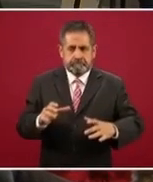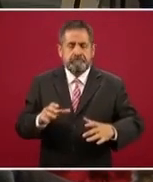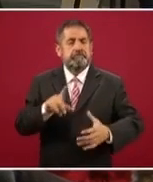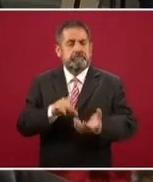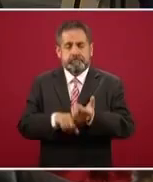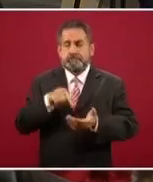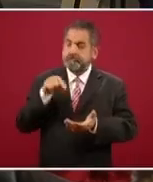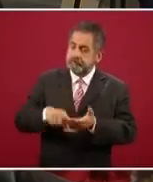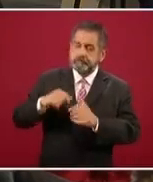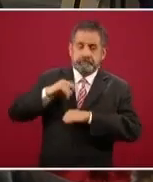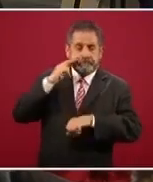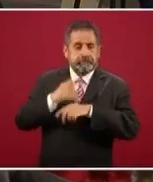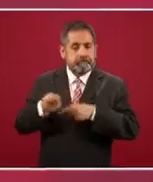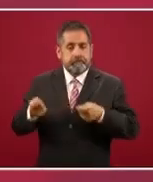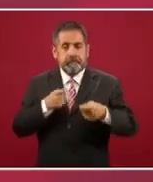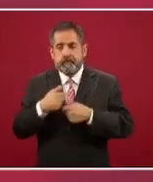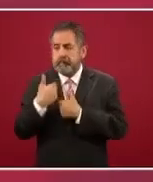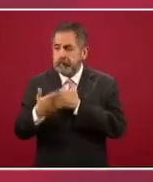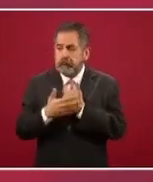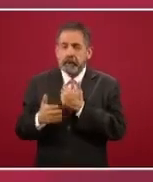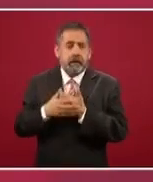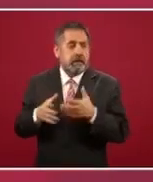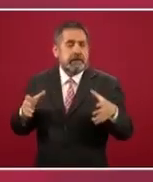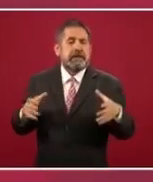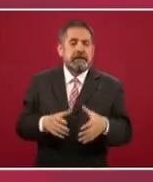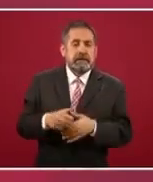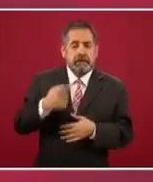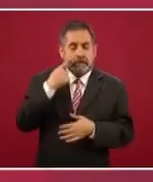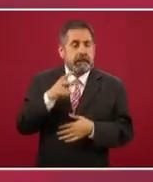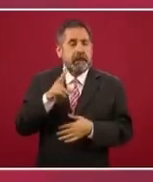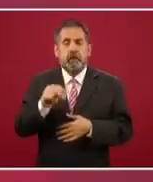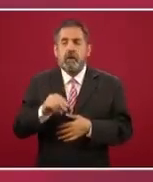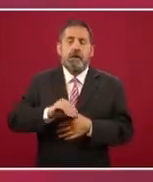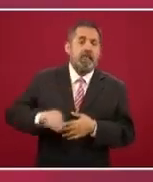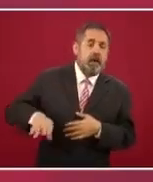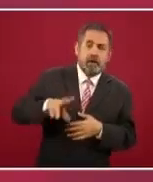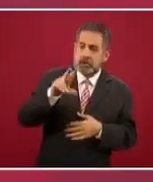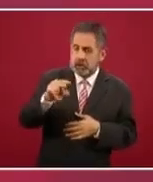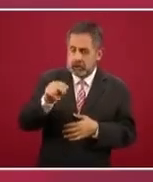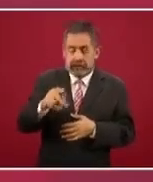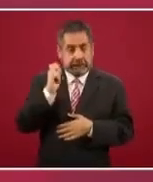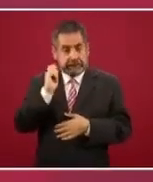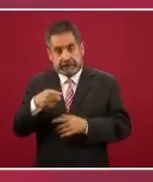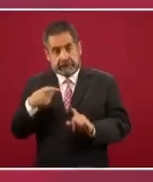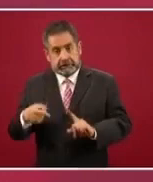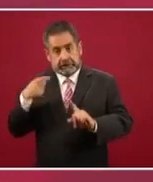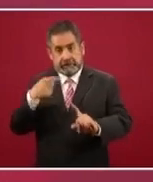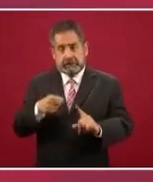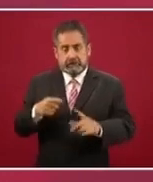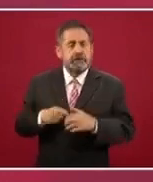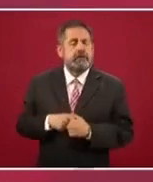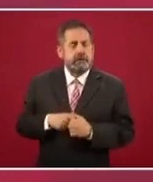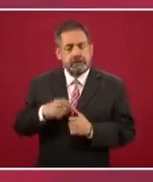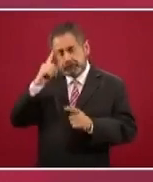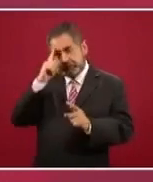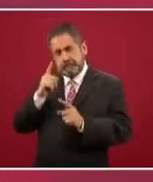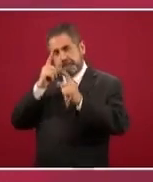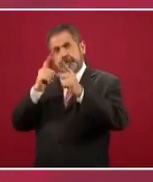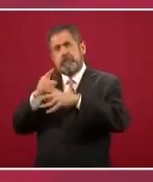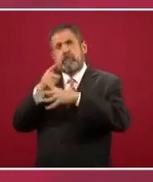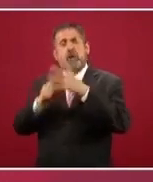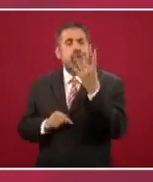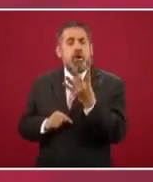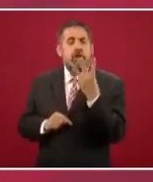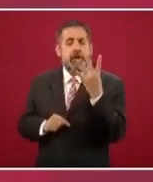acción de todos los días, hacerlo integral y no descuidar lo que ya señaló el presidente, los cuatro objetivos centrales, para lo